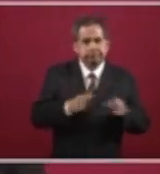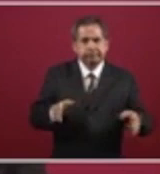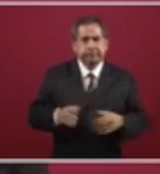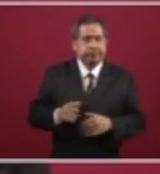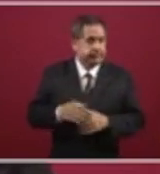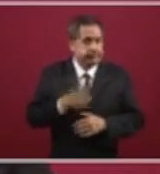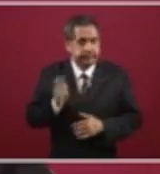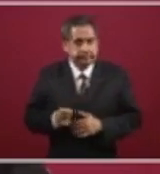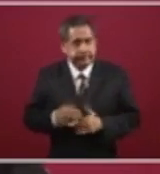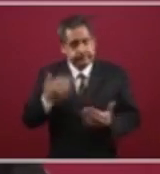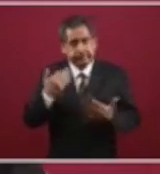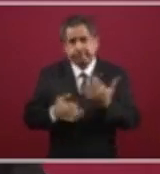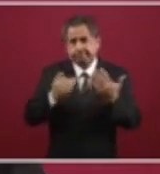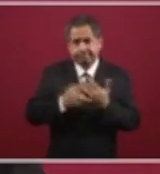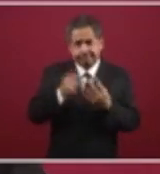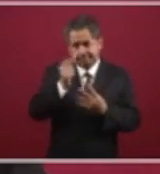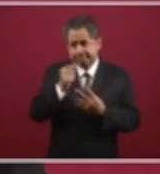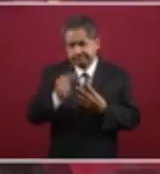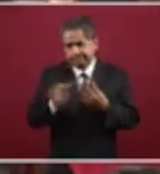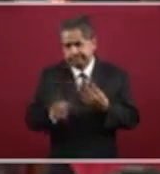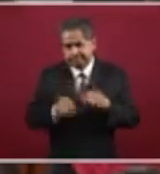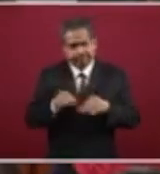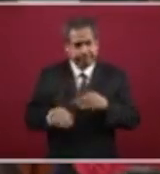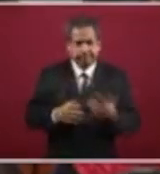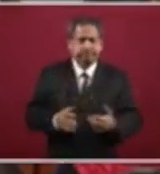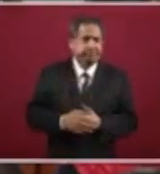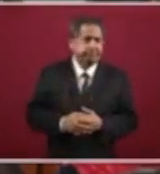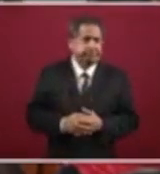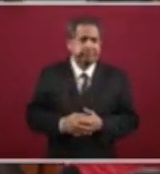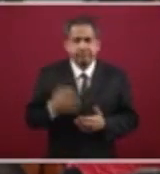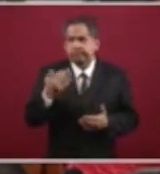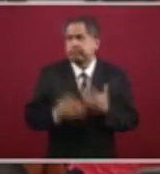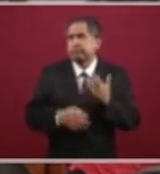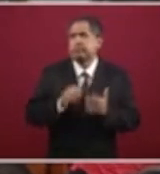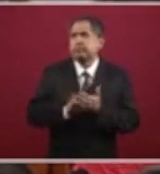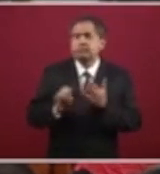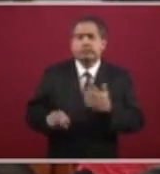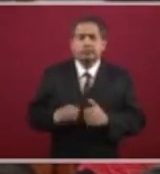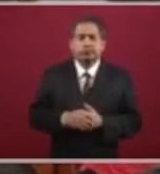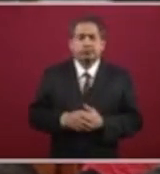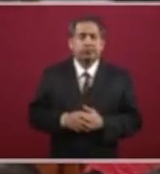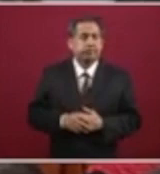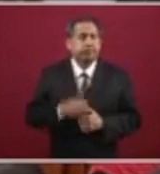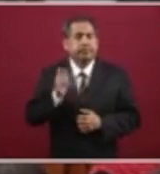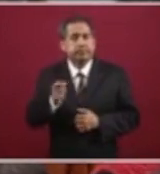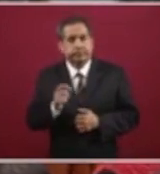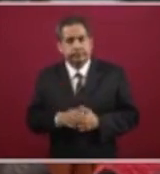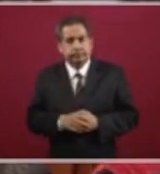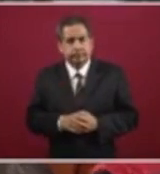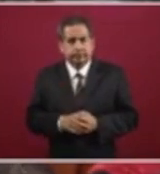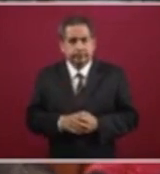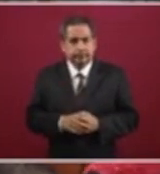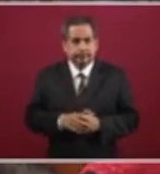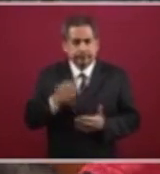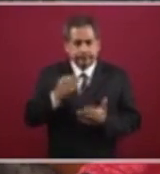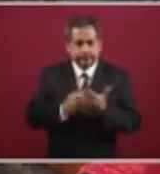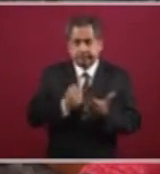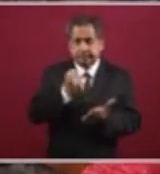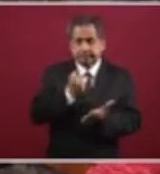porque hay pendientes. Nos falta, por ejemplo, la aprobación